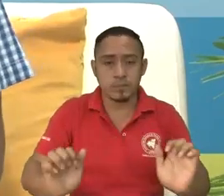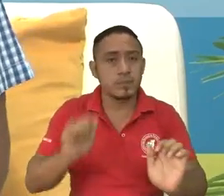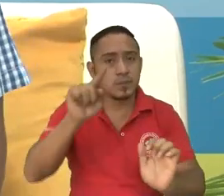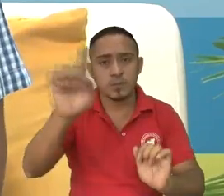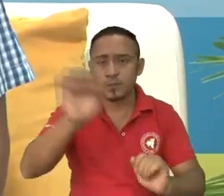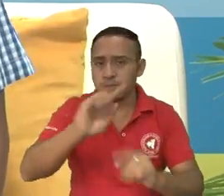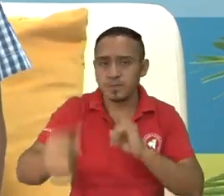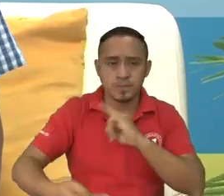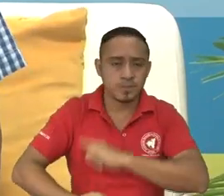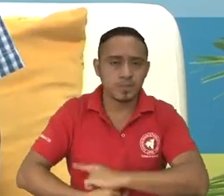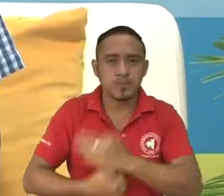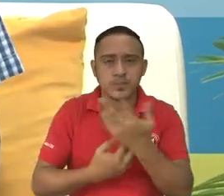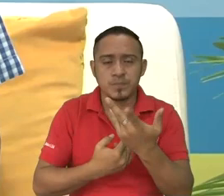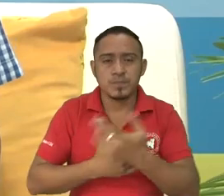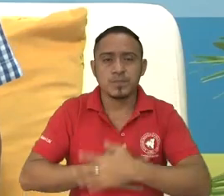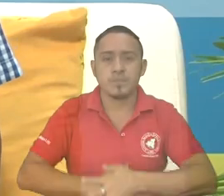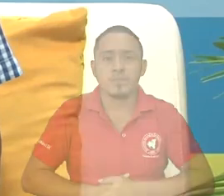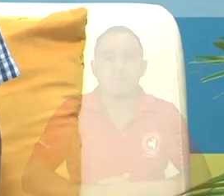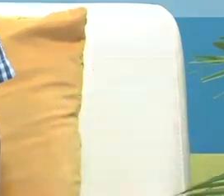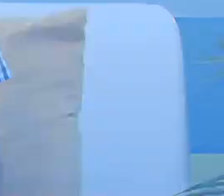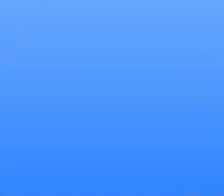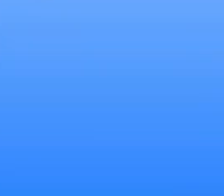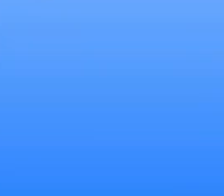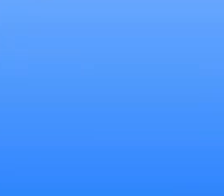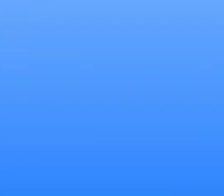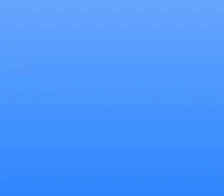Usted no le cambie de canal, ya regresamos.